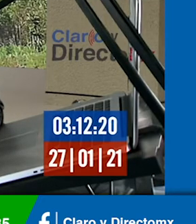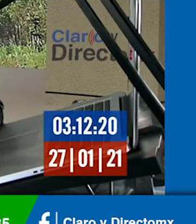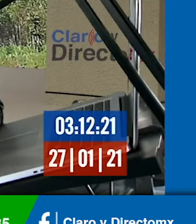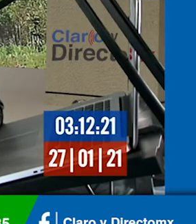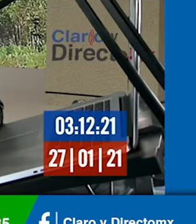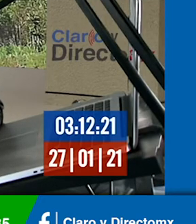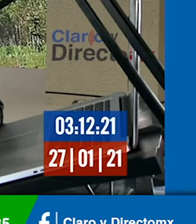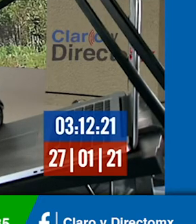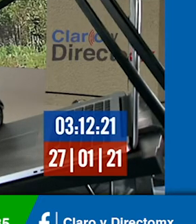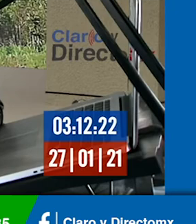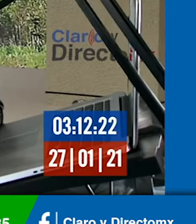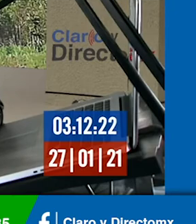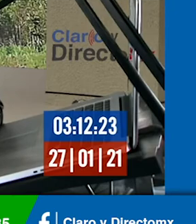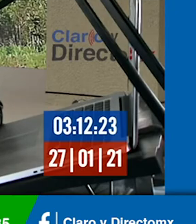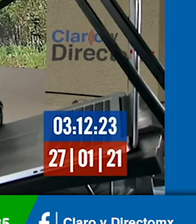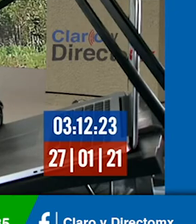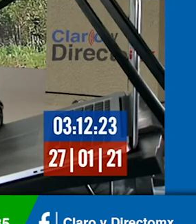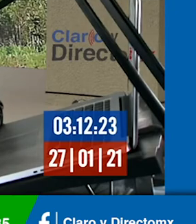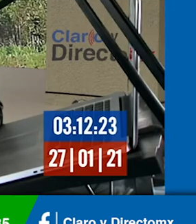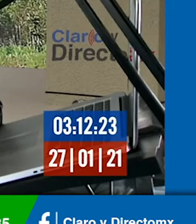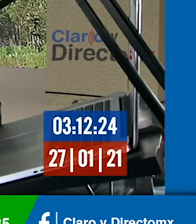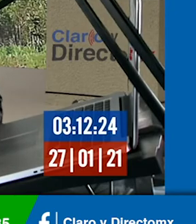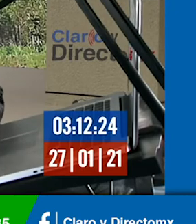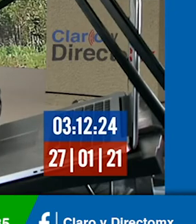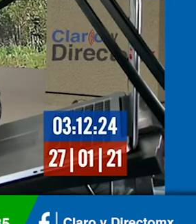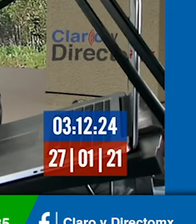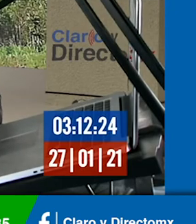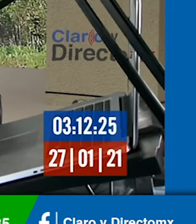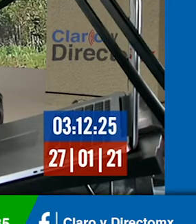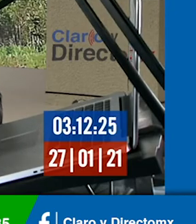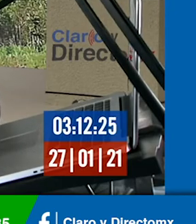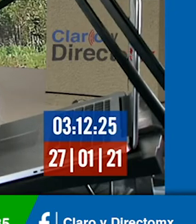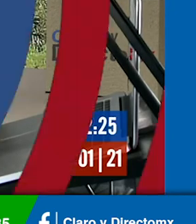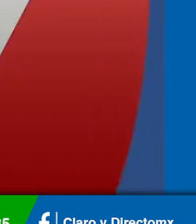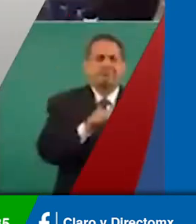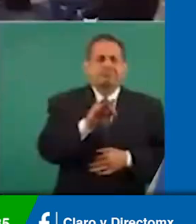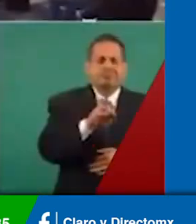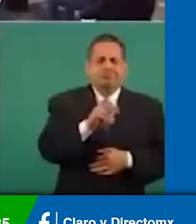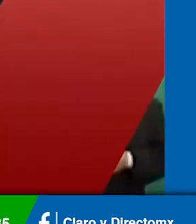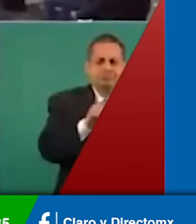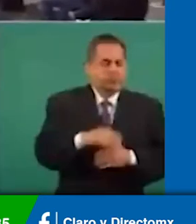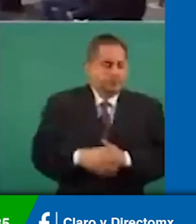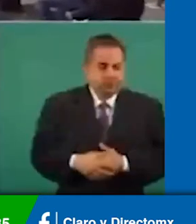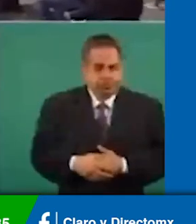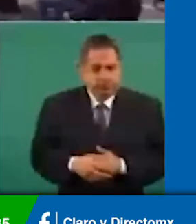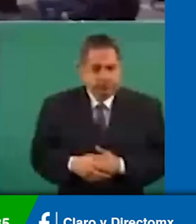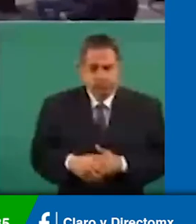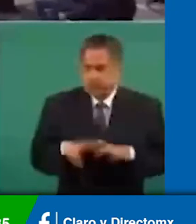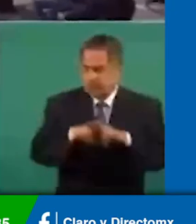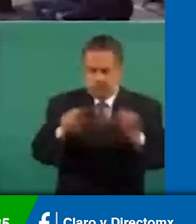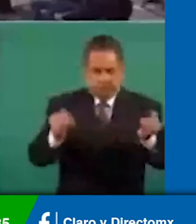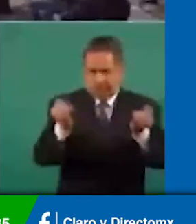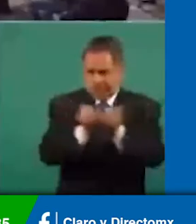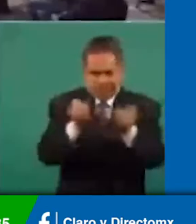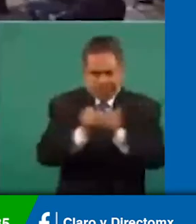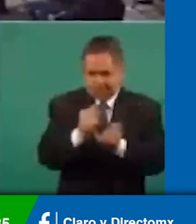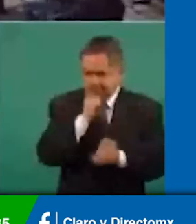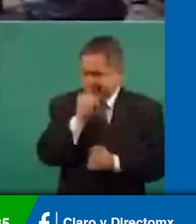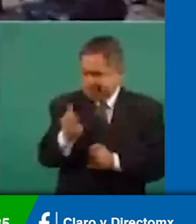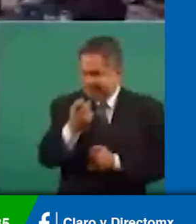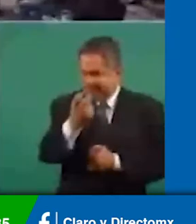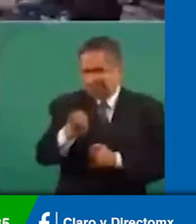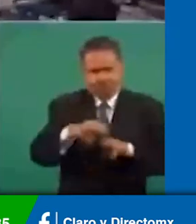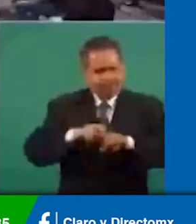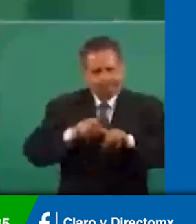san fernando tamaulipas en el 2010 que dice usted esto respondió ningún motivo es igual de lo que su ciencia